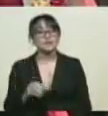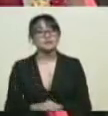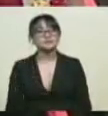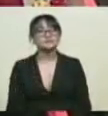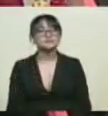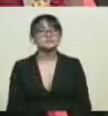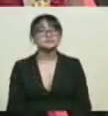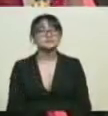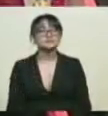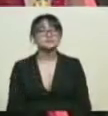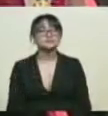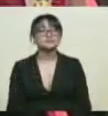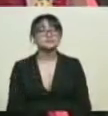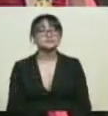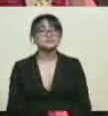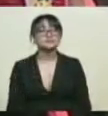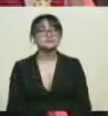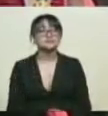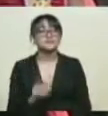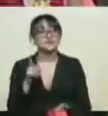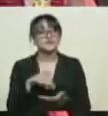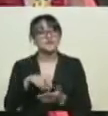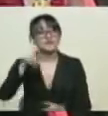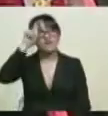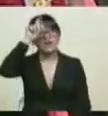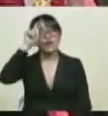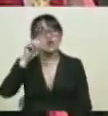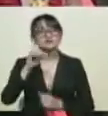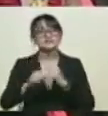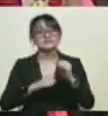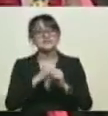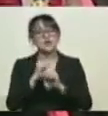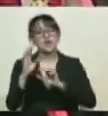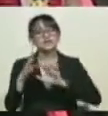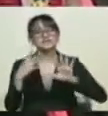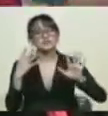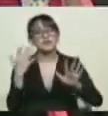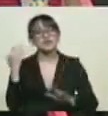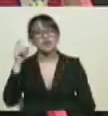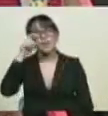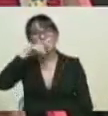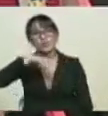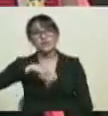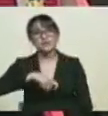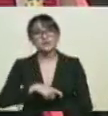Los Maduros llegaron a Falcón desde el siglo XIX, eran judíos.